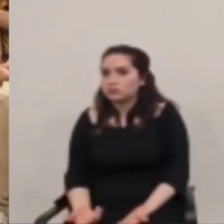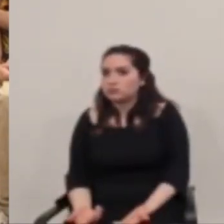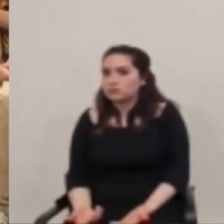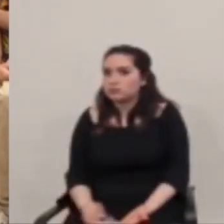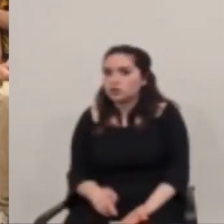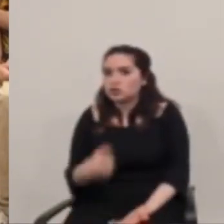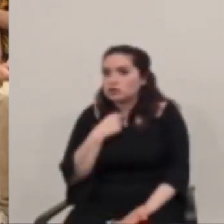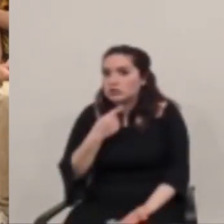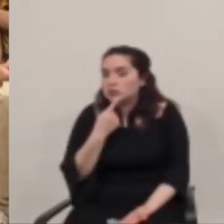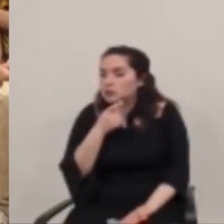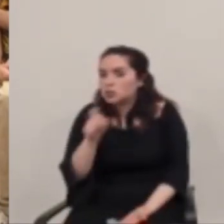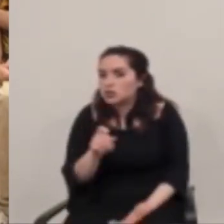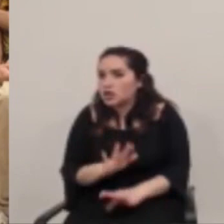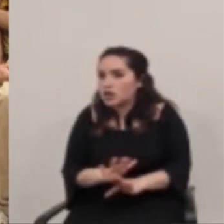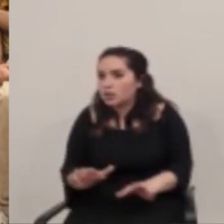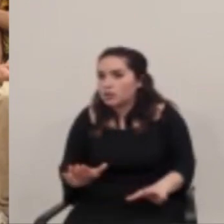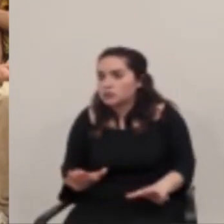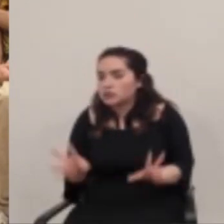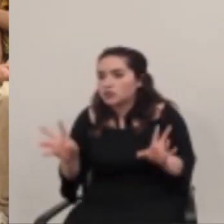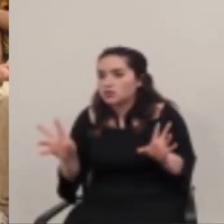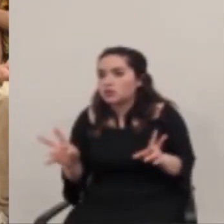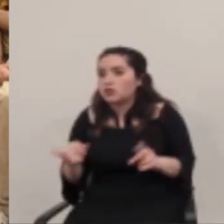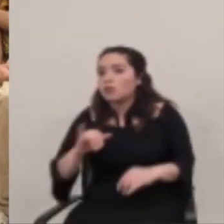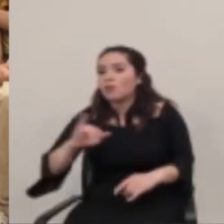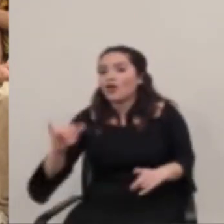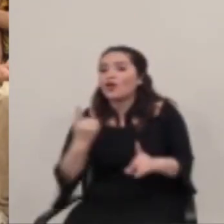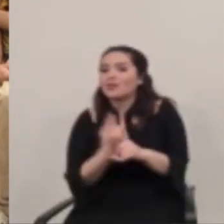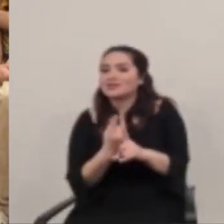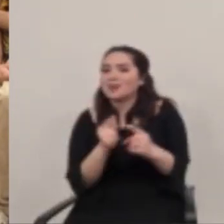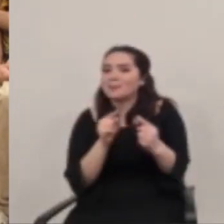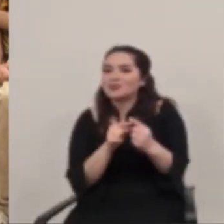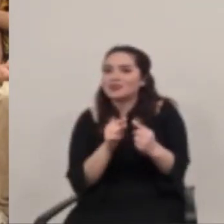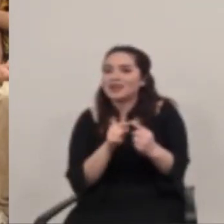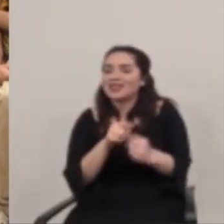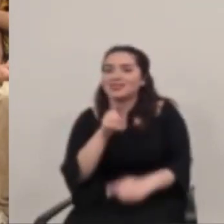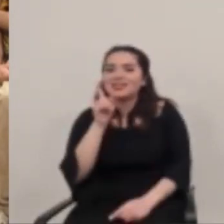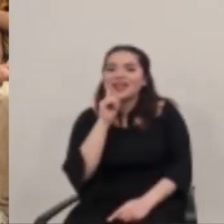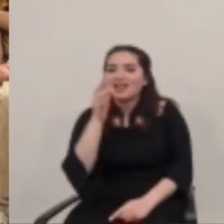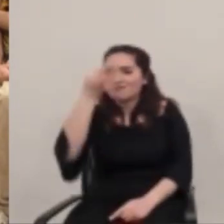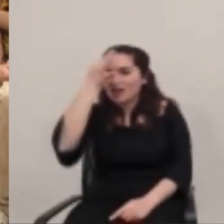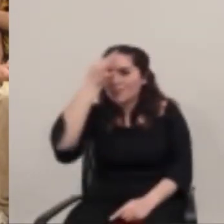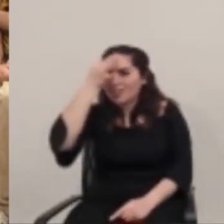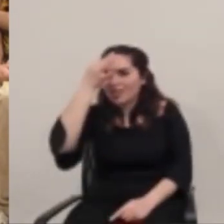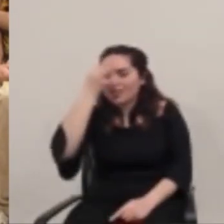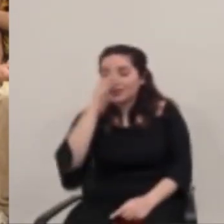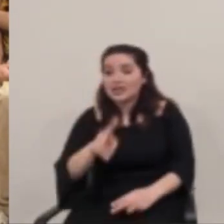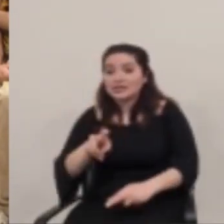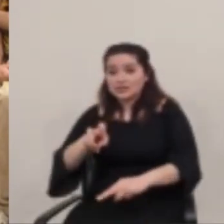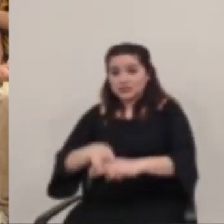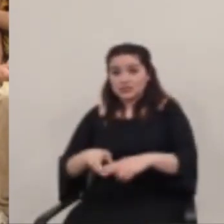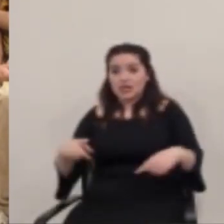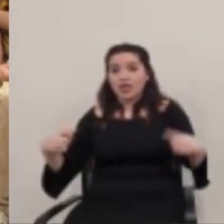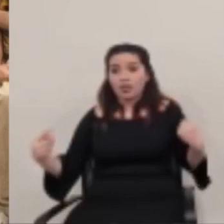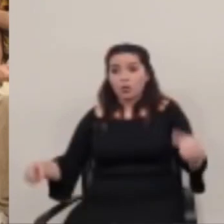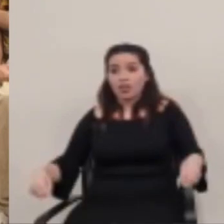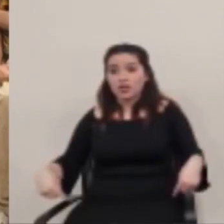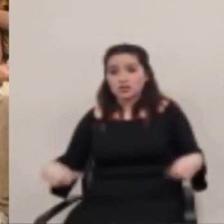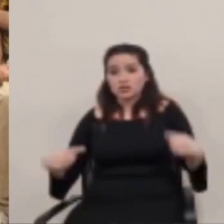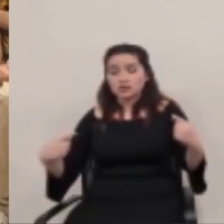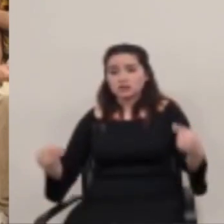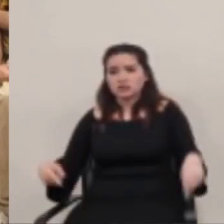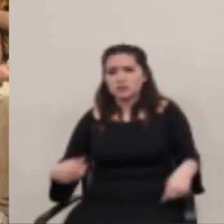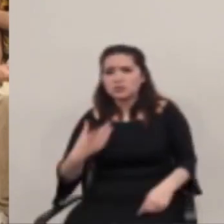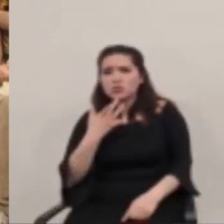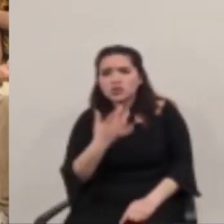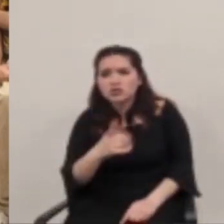quise preguntar más en el programa. Conversé con él después. Él tiene una enfermedad degenerativa, está en silla de ruedas. Y le pregunté